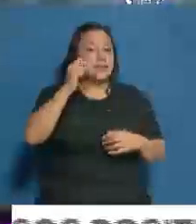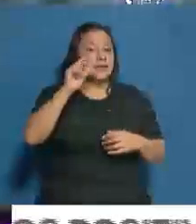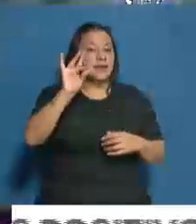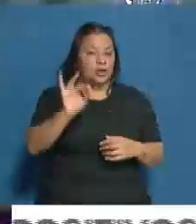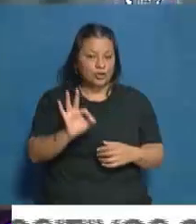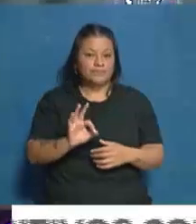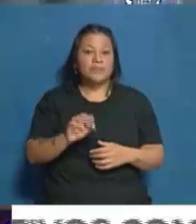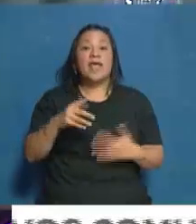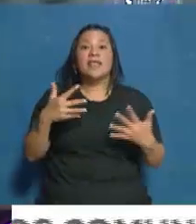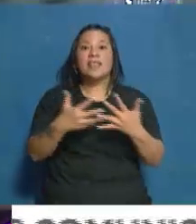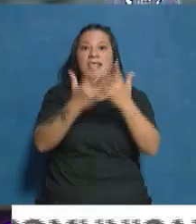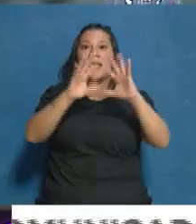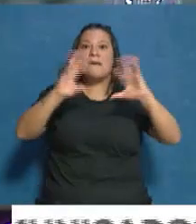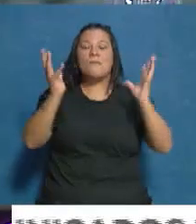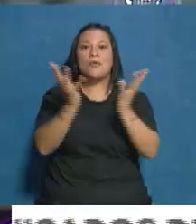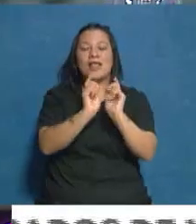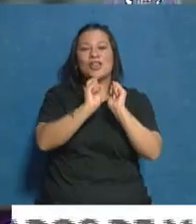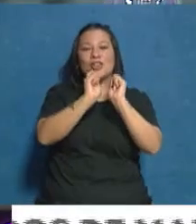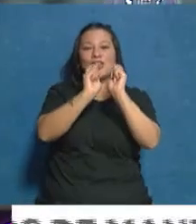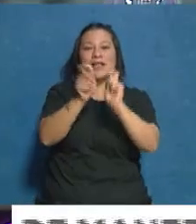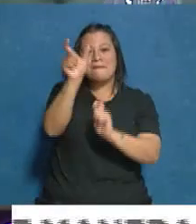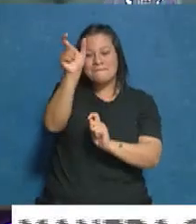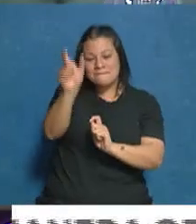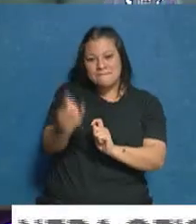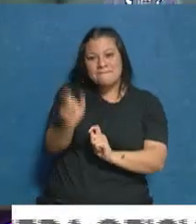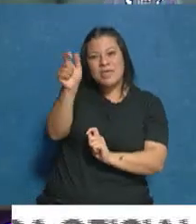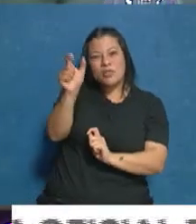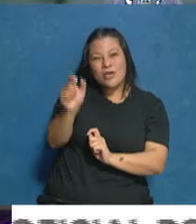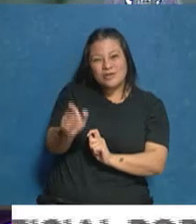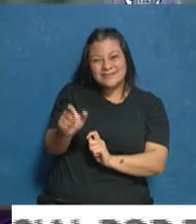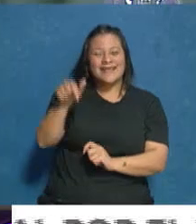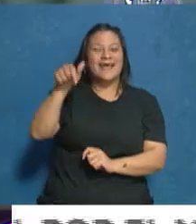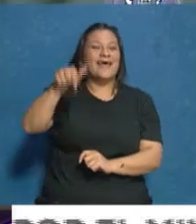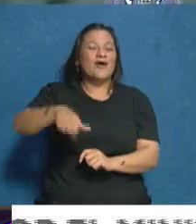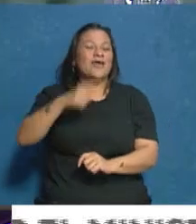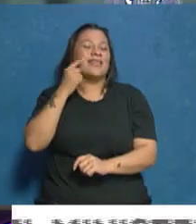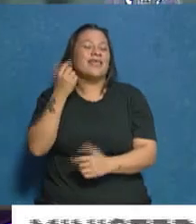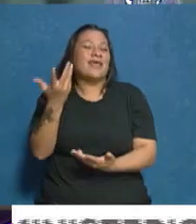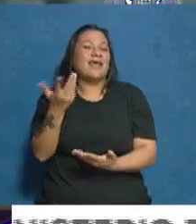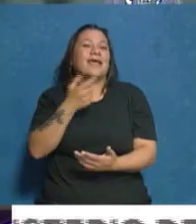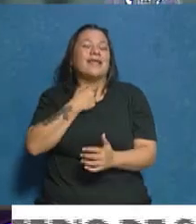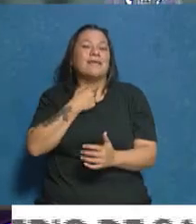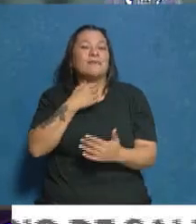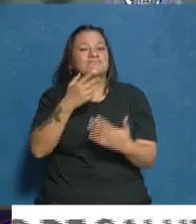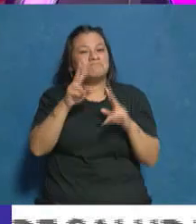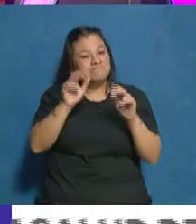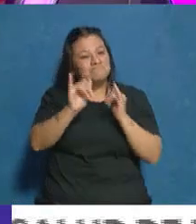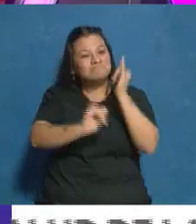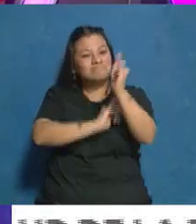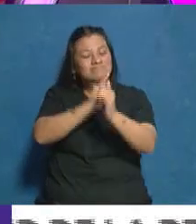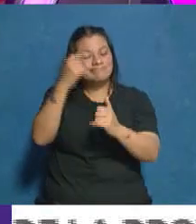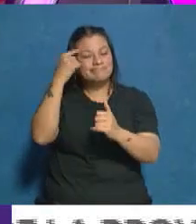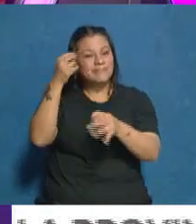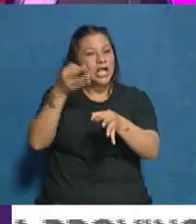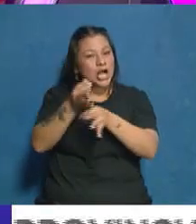Día Mundial de la Donación de Médula Ósea. En esta jornada nosotros aprovechamos para hablar del tema y concientizar. Roxy Lopresti.